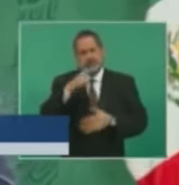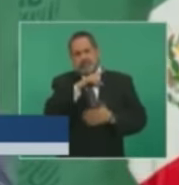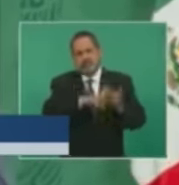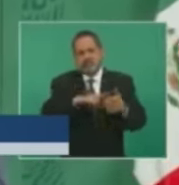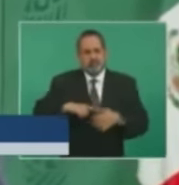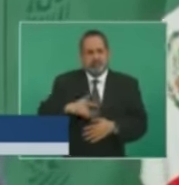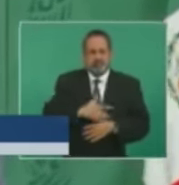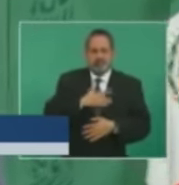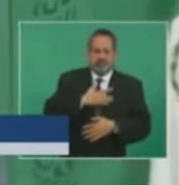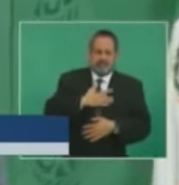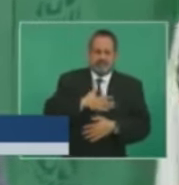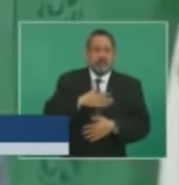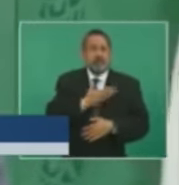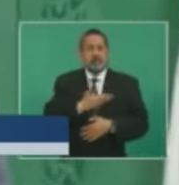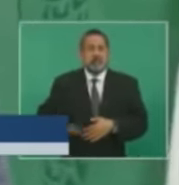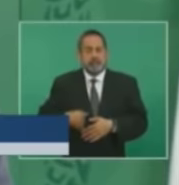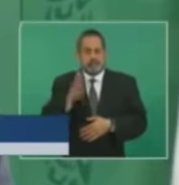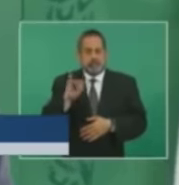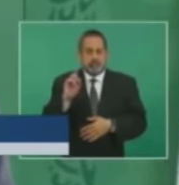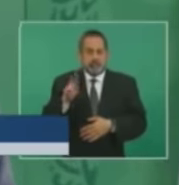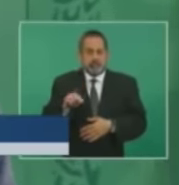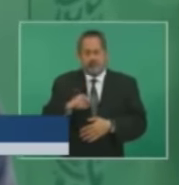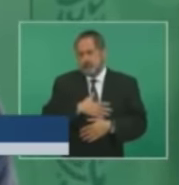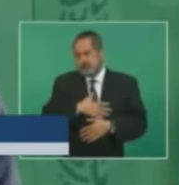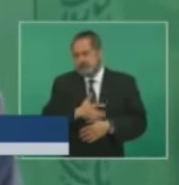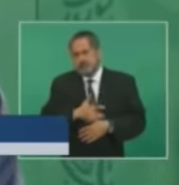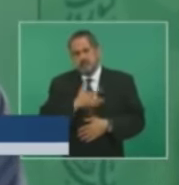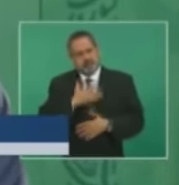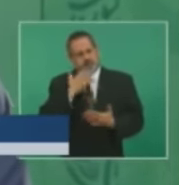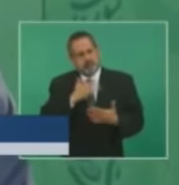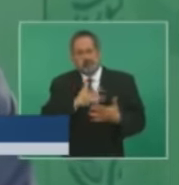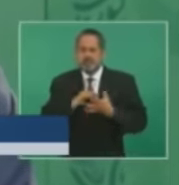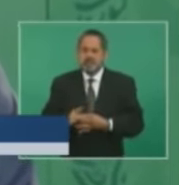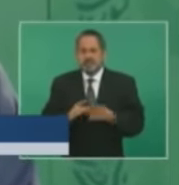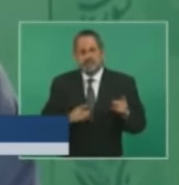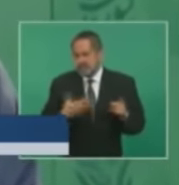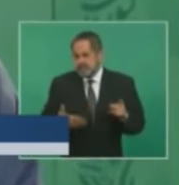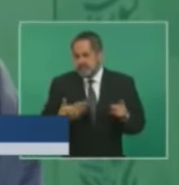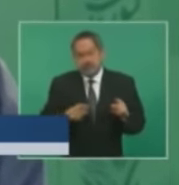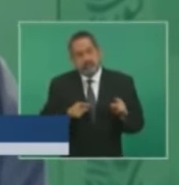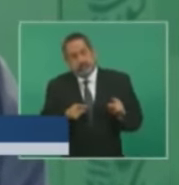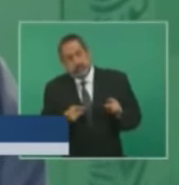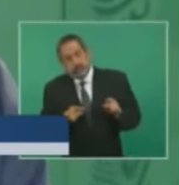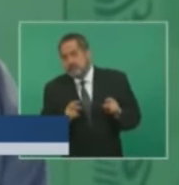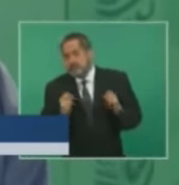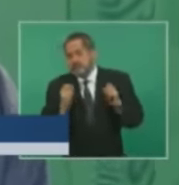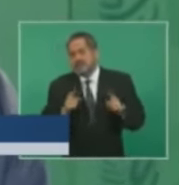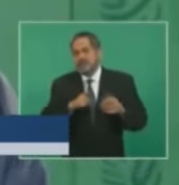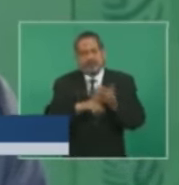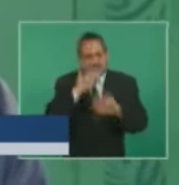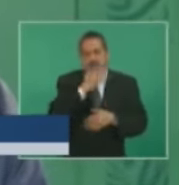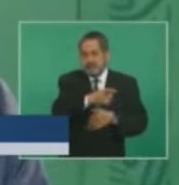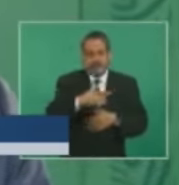claras, constitucionales, legales. Este decreto tiene una muy mala fundamentación jurídica, porque lo básicamente está diciendo